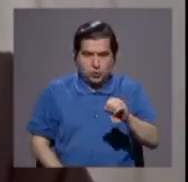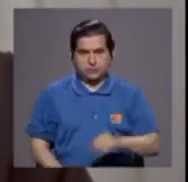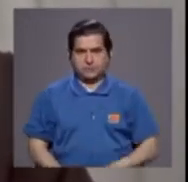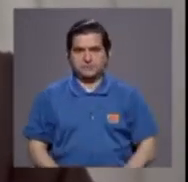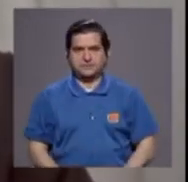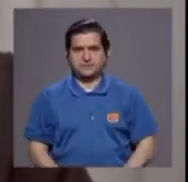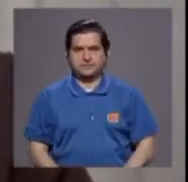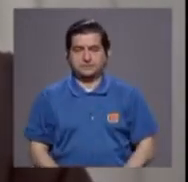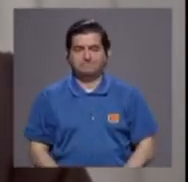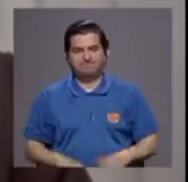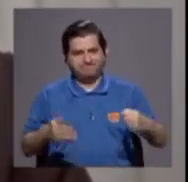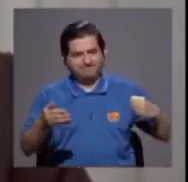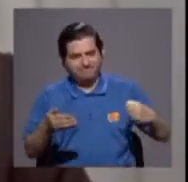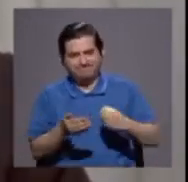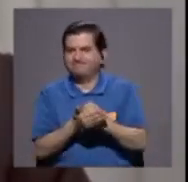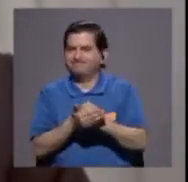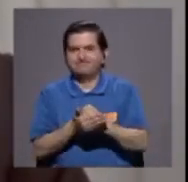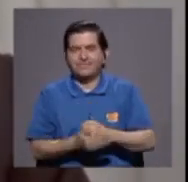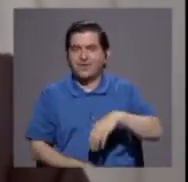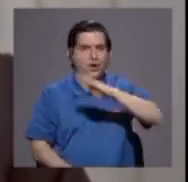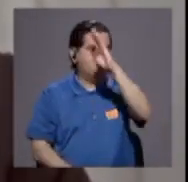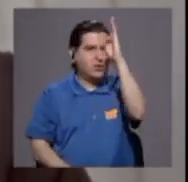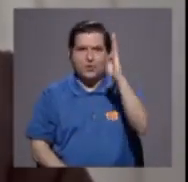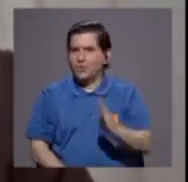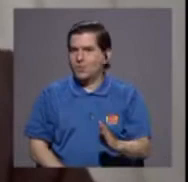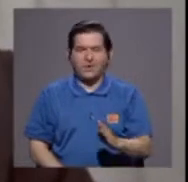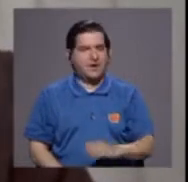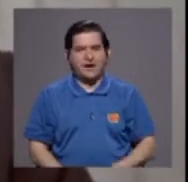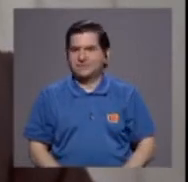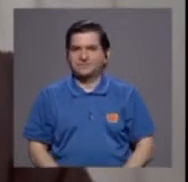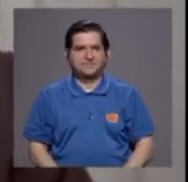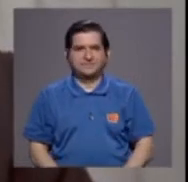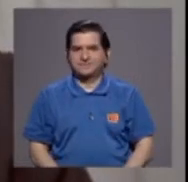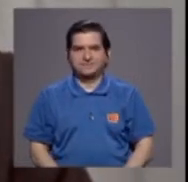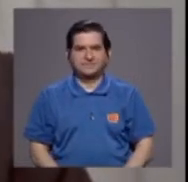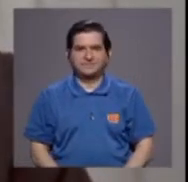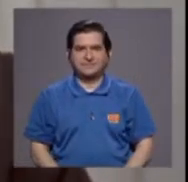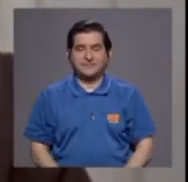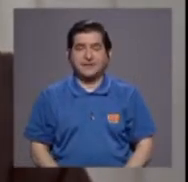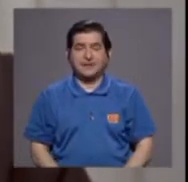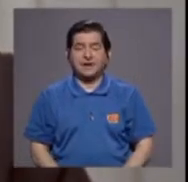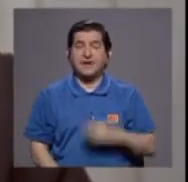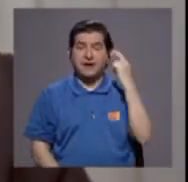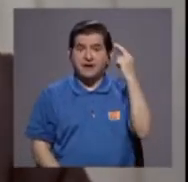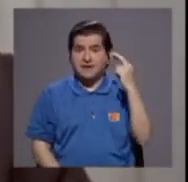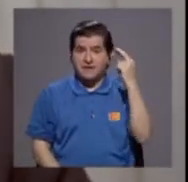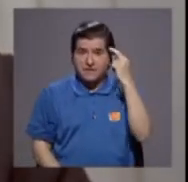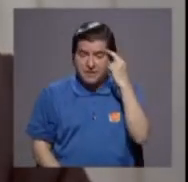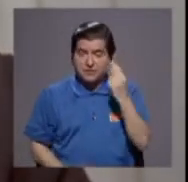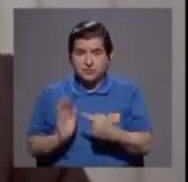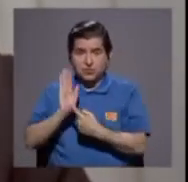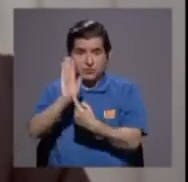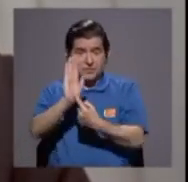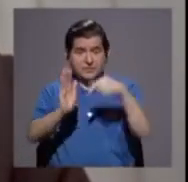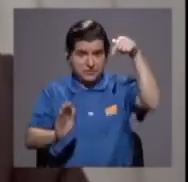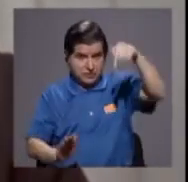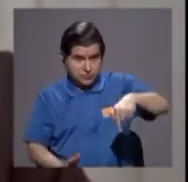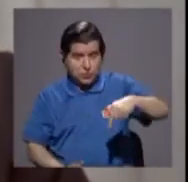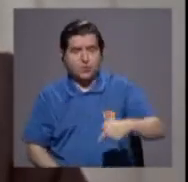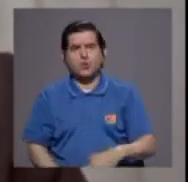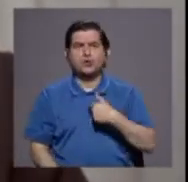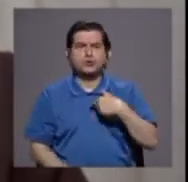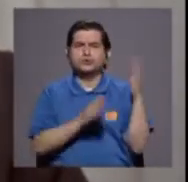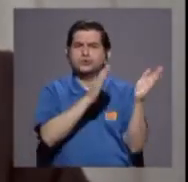que lamentablemente nunca se llegó. Para motivos de nuestra presentación de hoy, yo